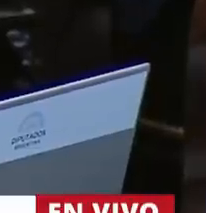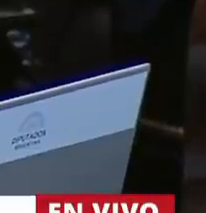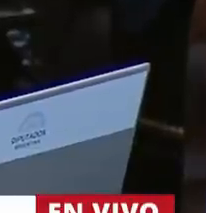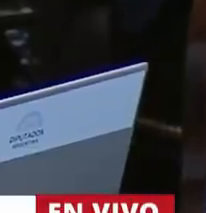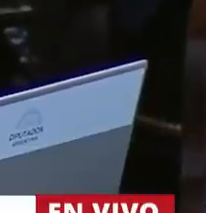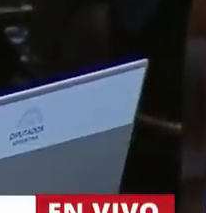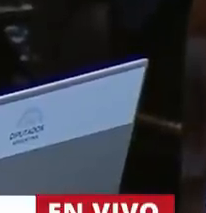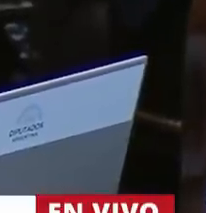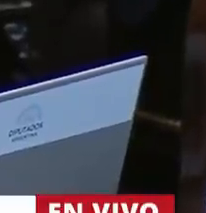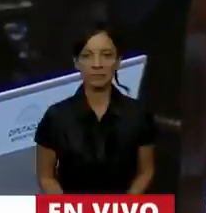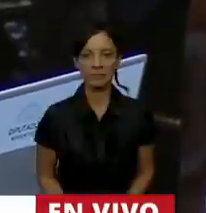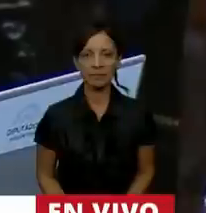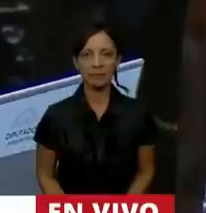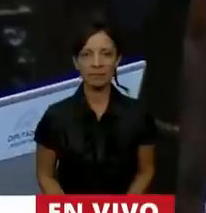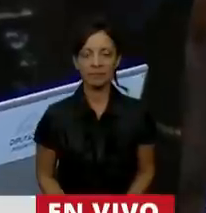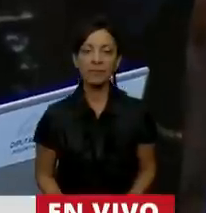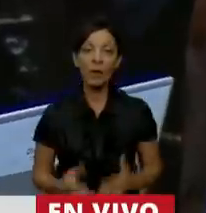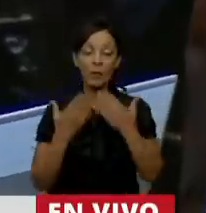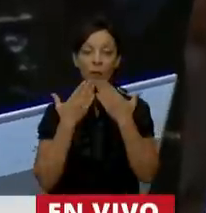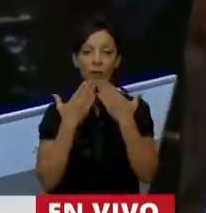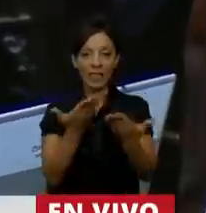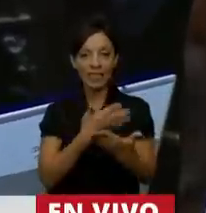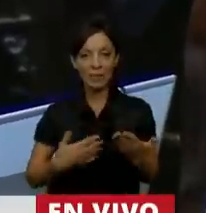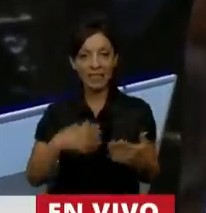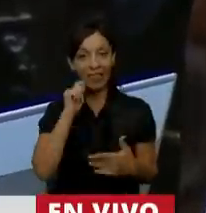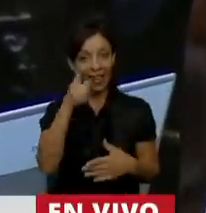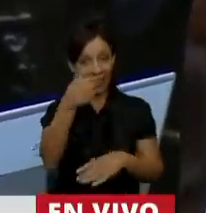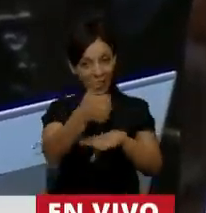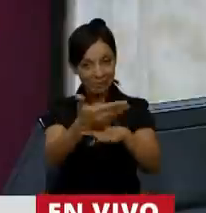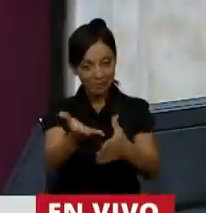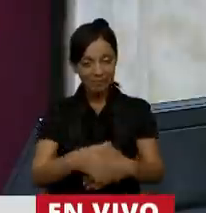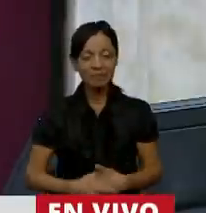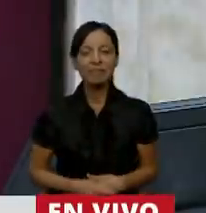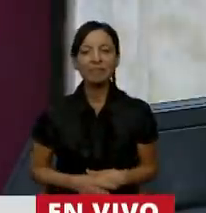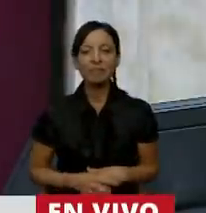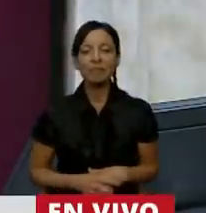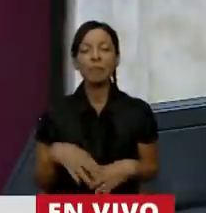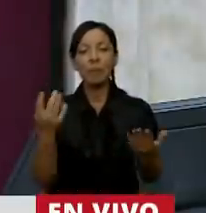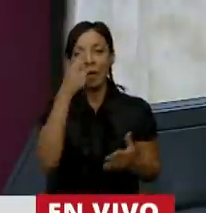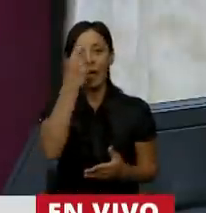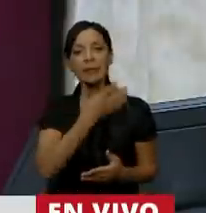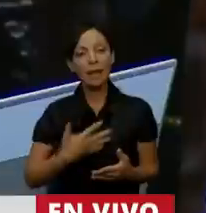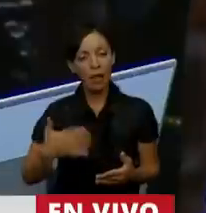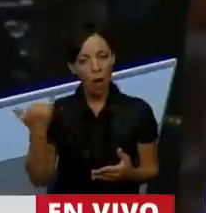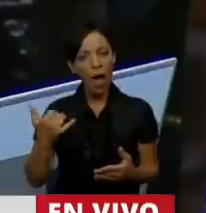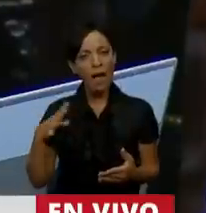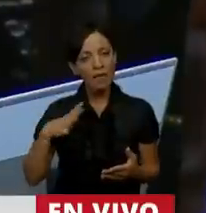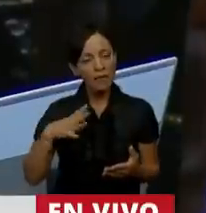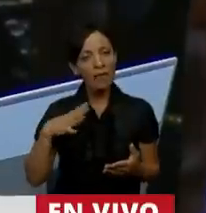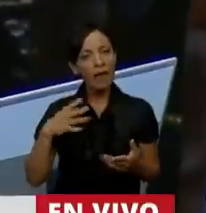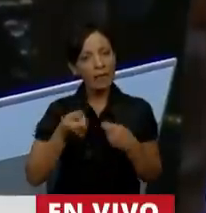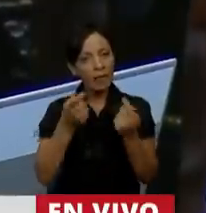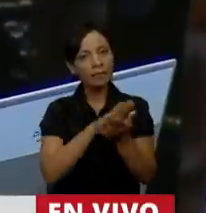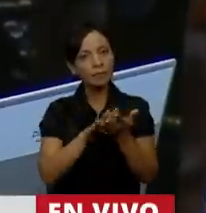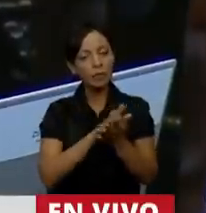Muchas gracias, señor presidente. Muy lindo verlo ahí. El Estado tiene una deuda con las mujeres. Es cierto, tiene